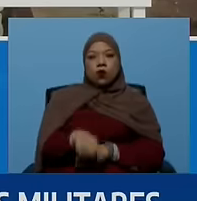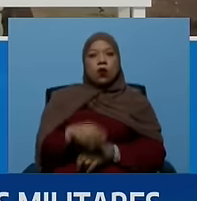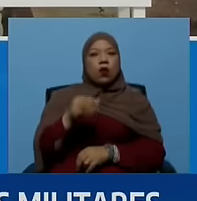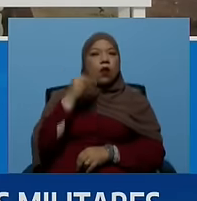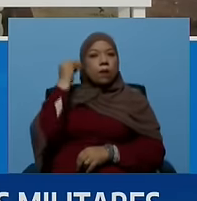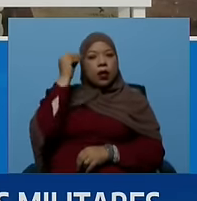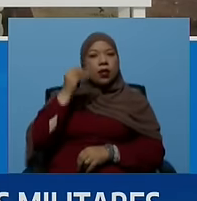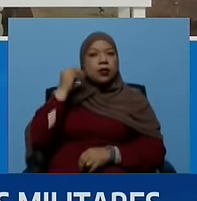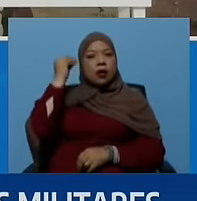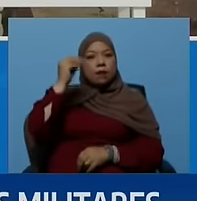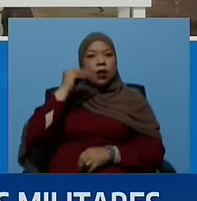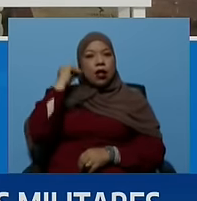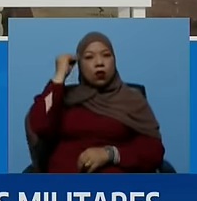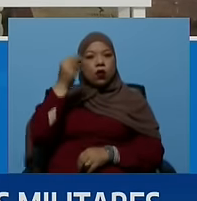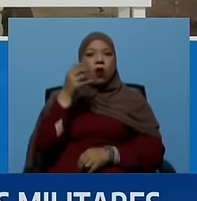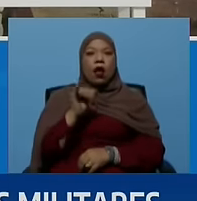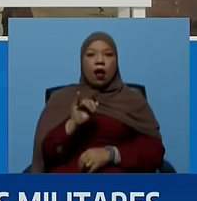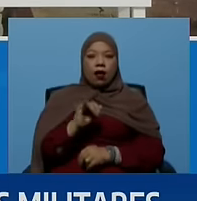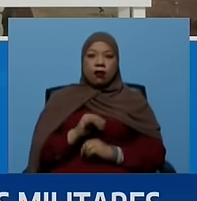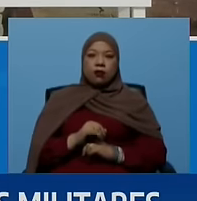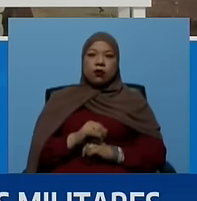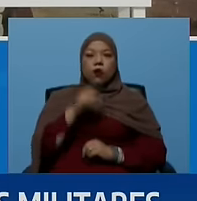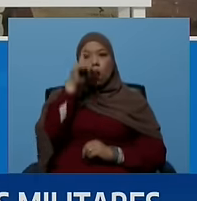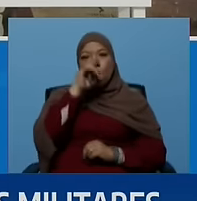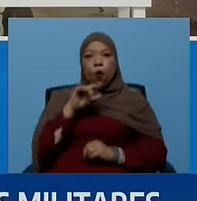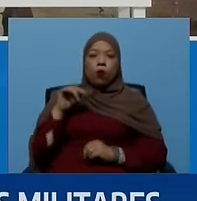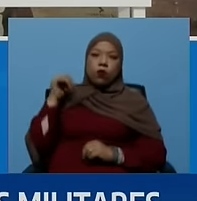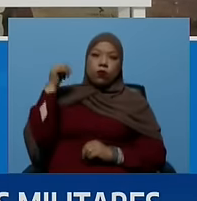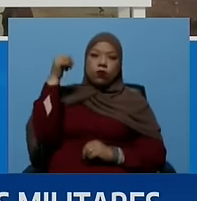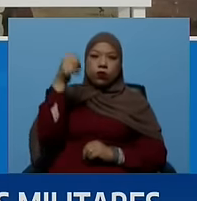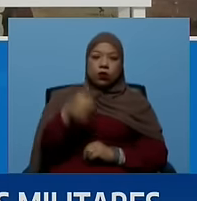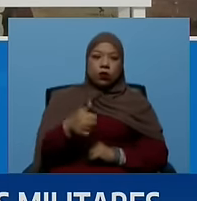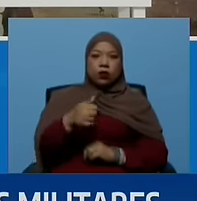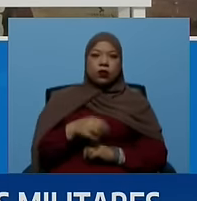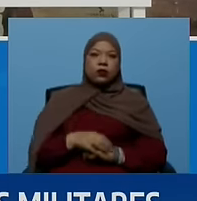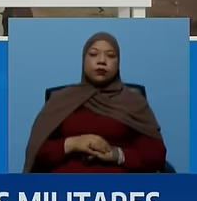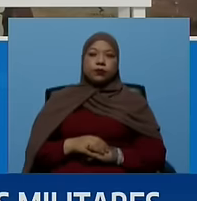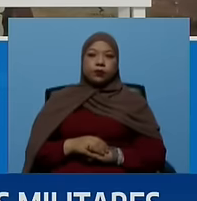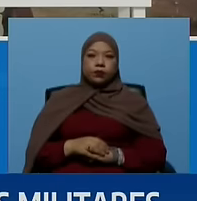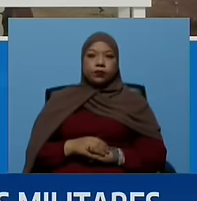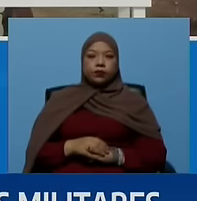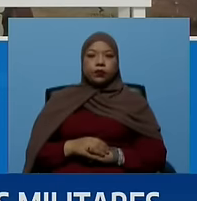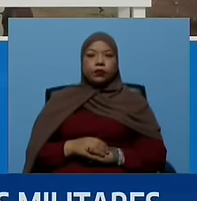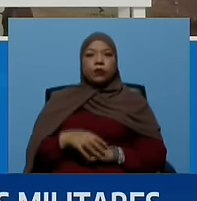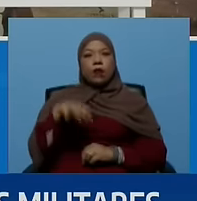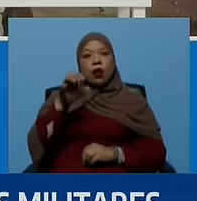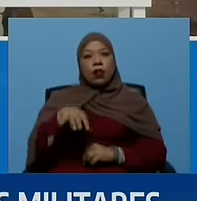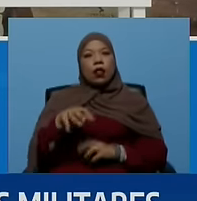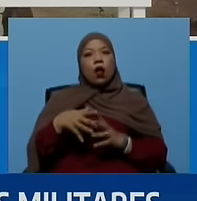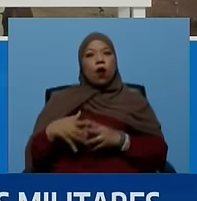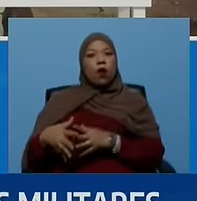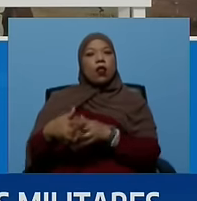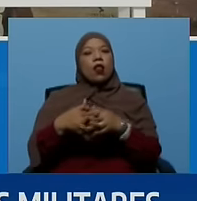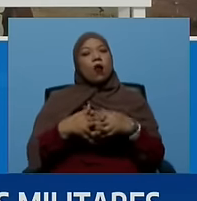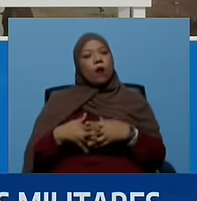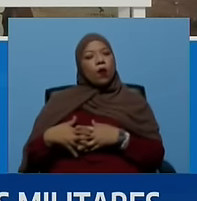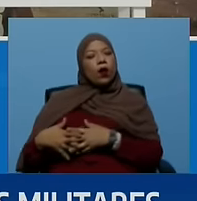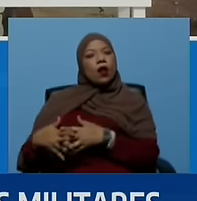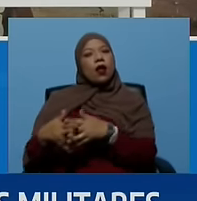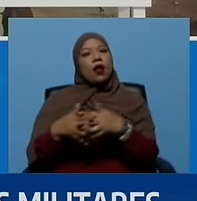pensamiento que quedó allí por años del los Estados Unidos de